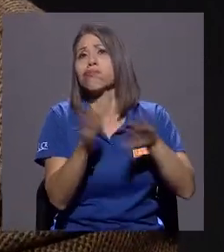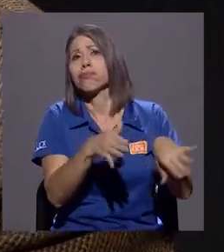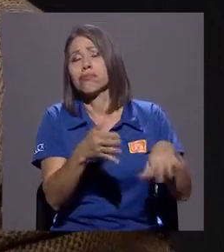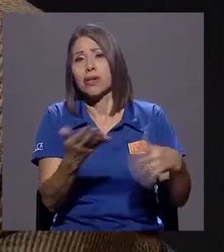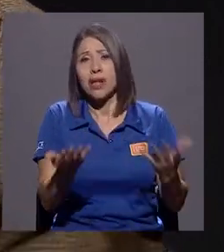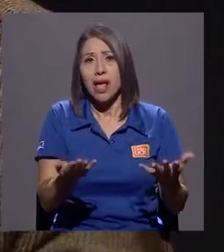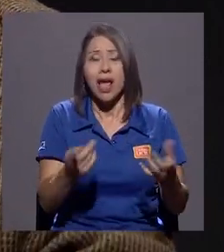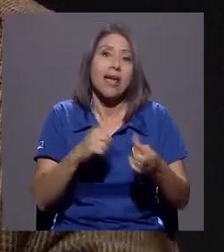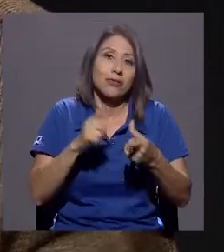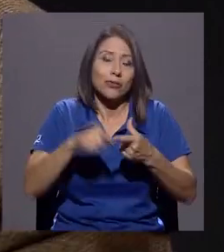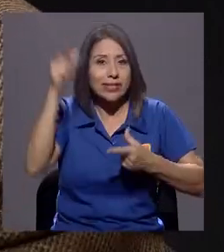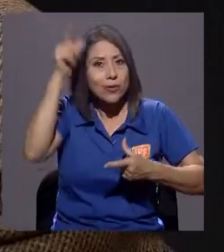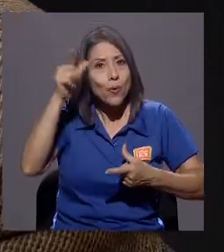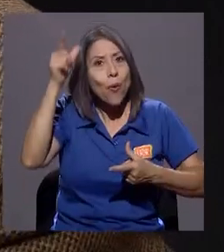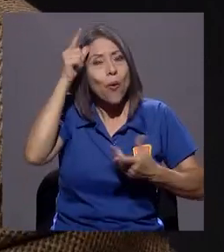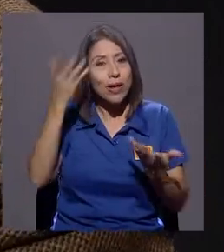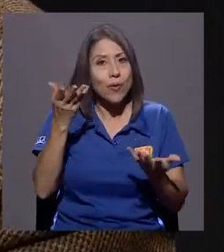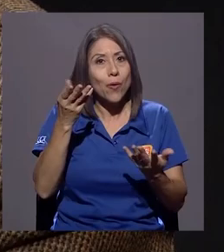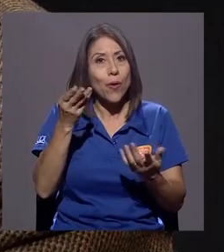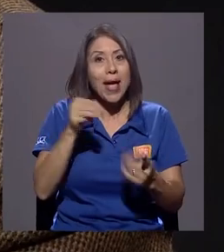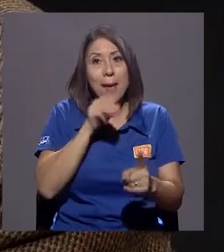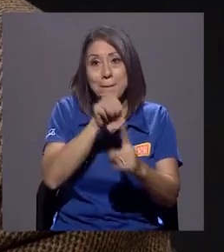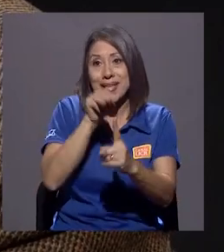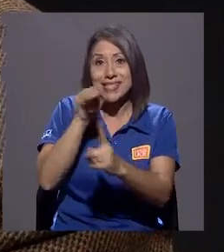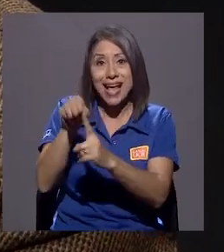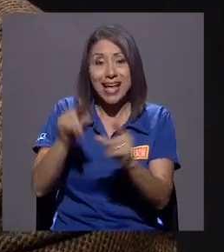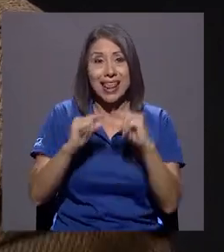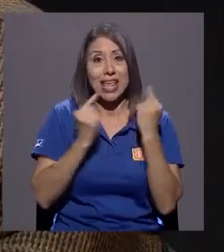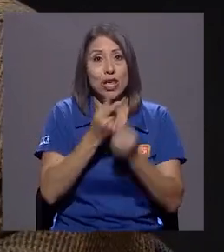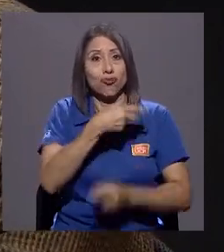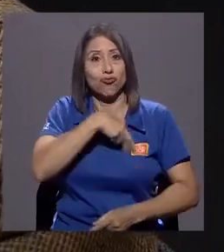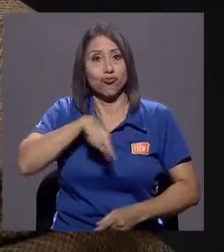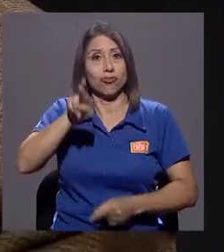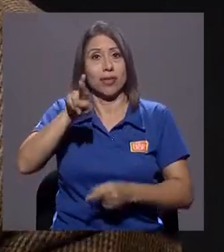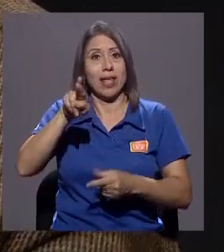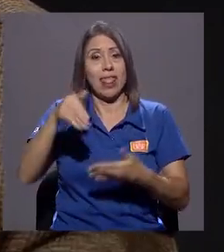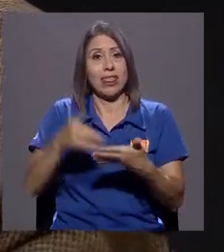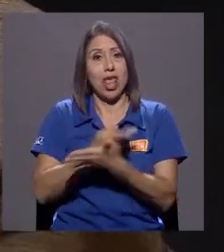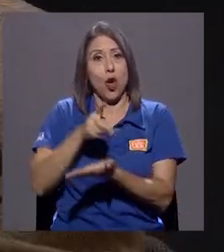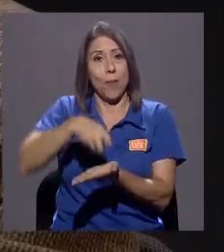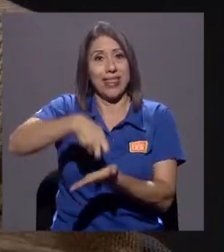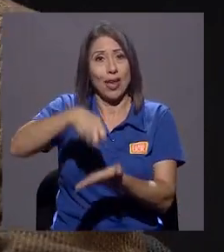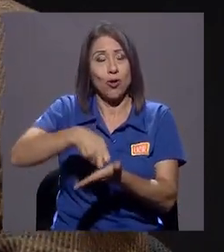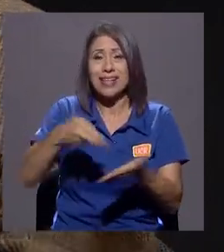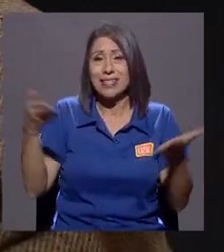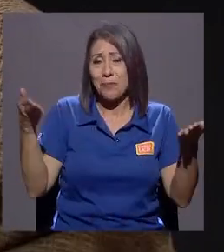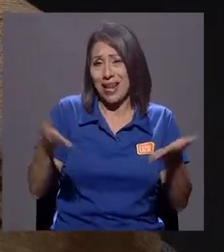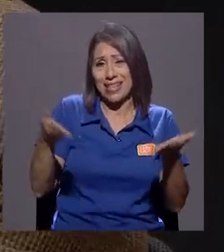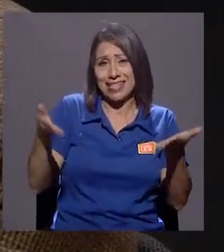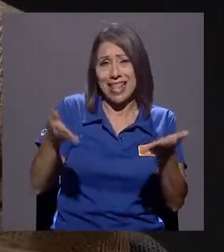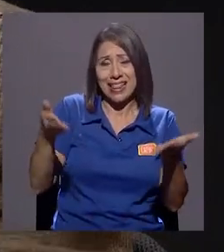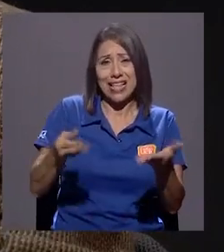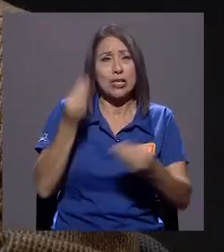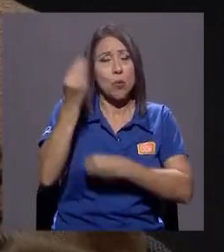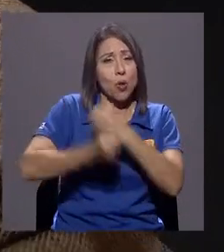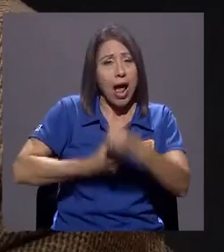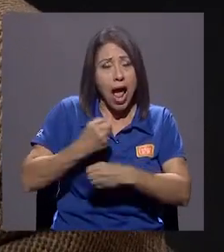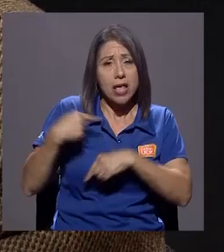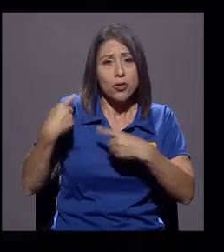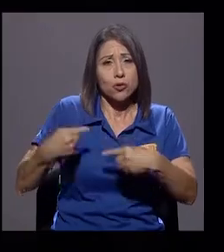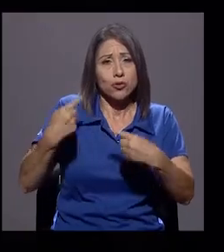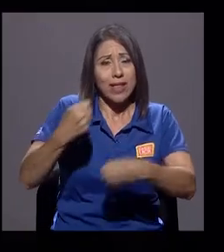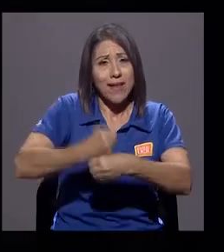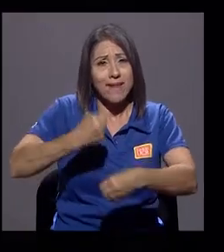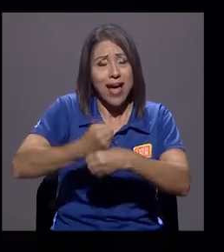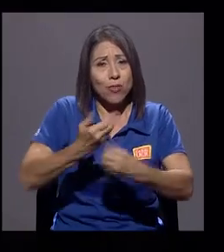entonces por supuesto el mensaje de la gente costales presentes ahí presentes por años trabajando por años ahí